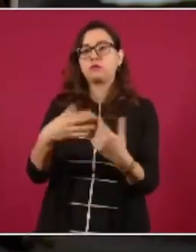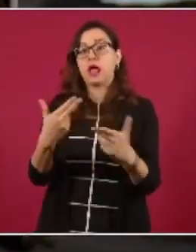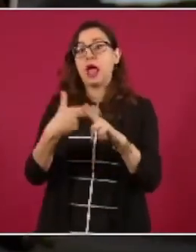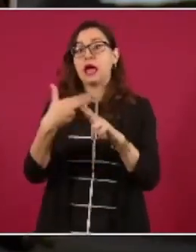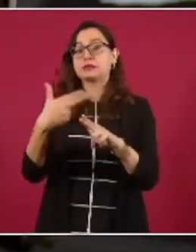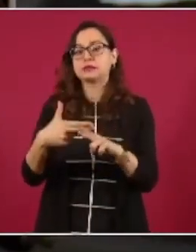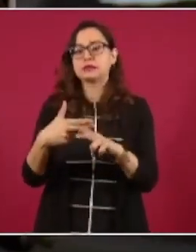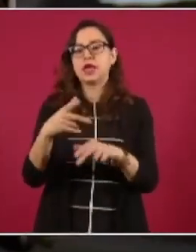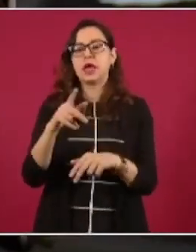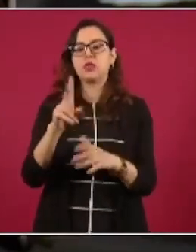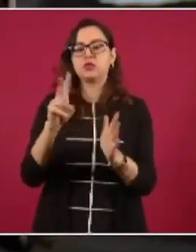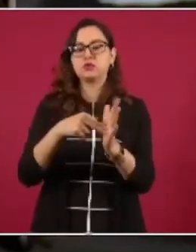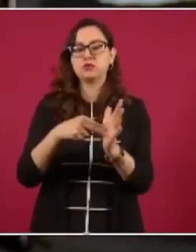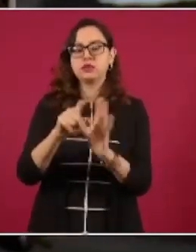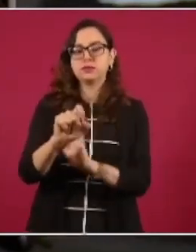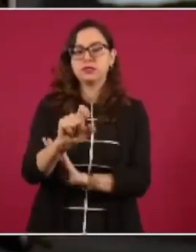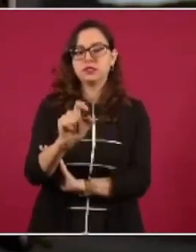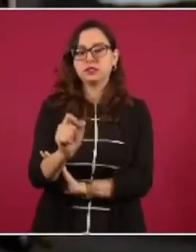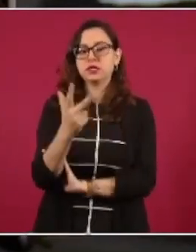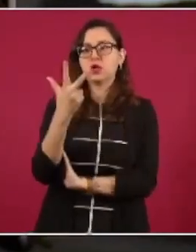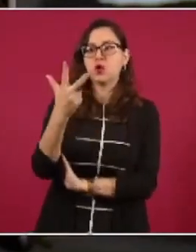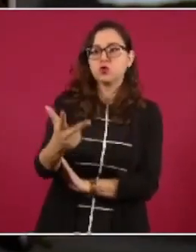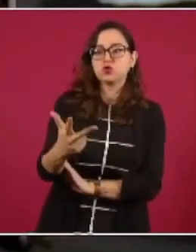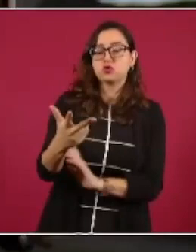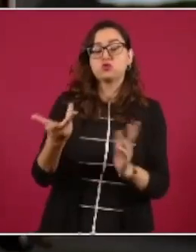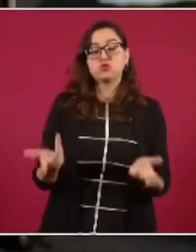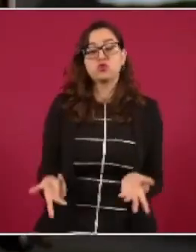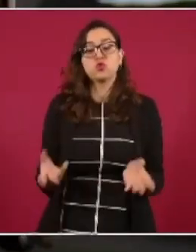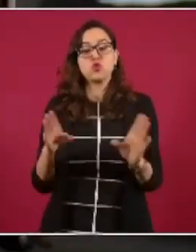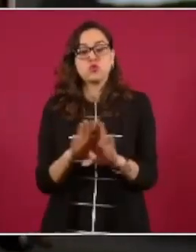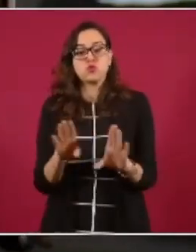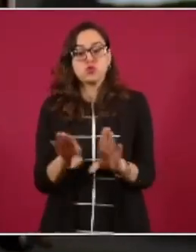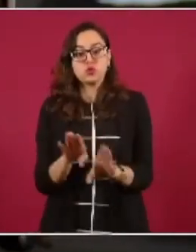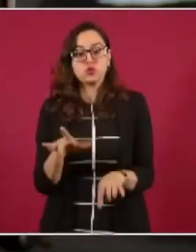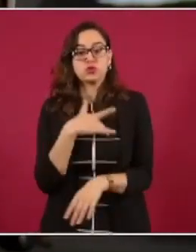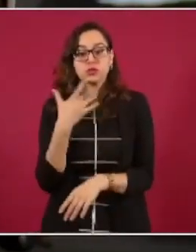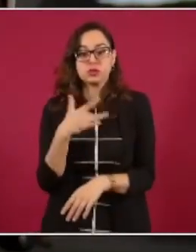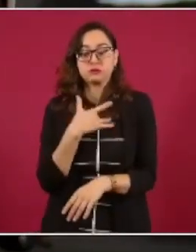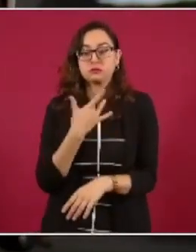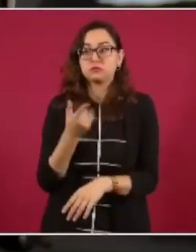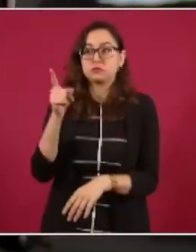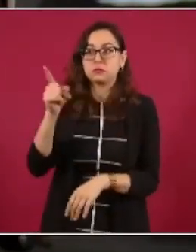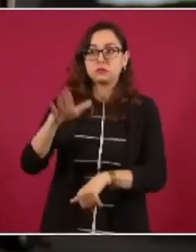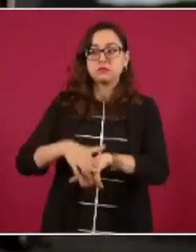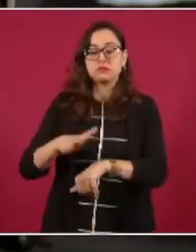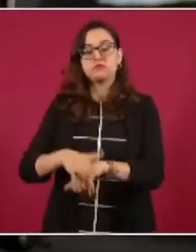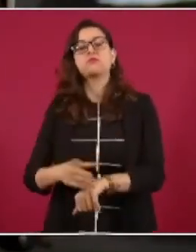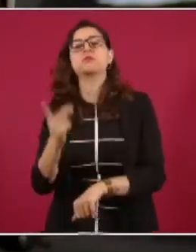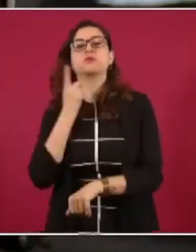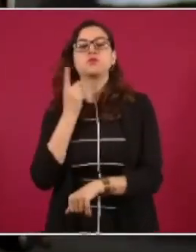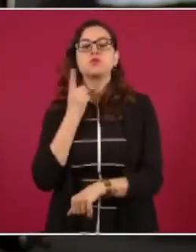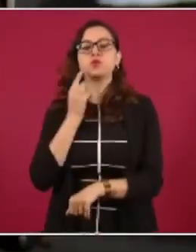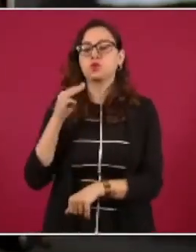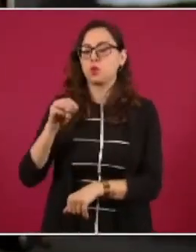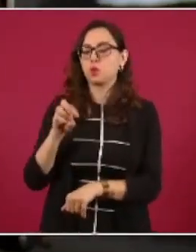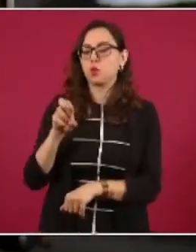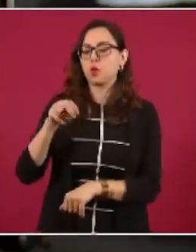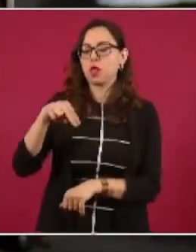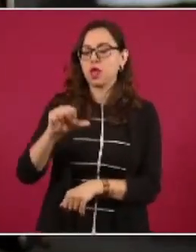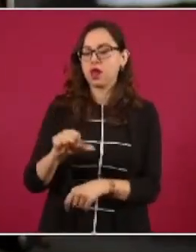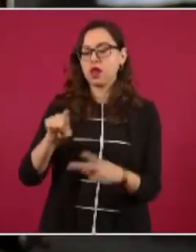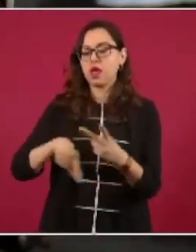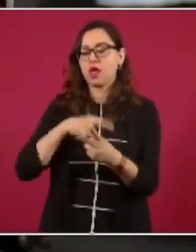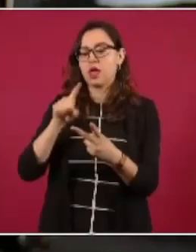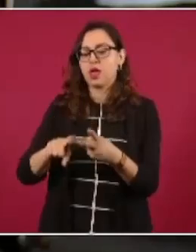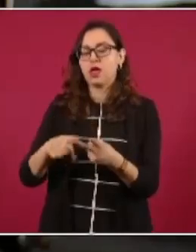mantiene en el tema de hacer un llamado a los legisladores de Morena, tanto en Cámara Baja como en Senado de la República, de que apoyen esta iniciativa, como